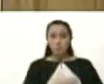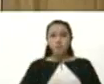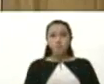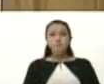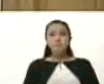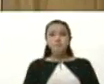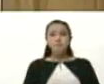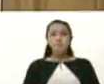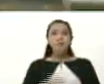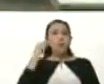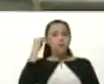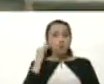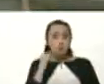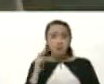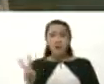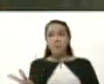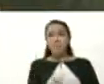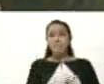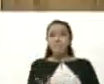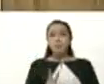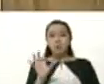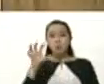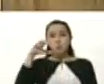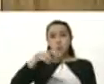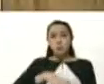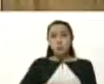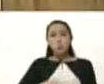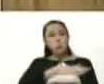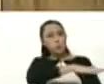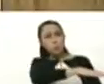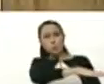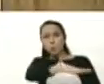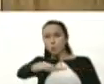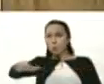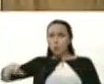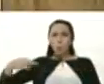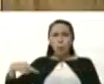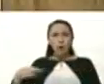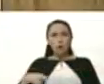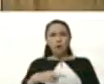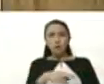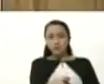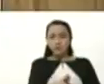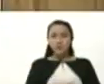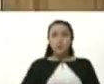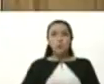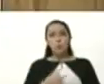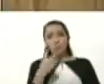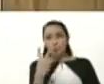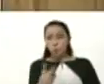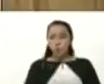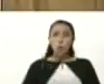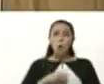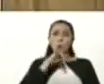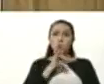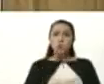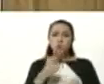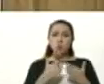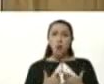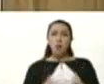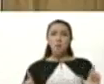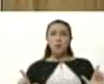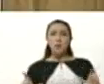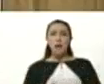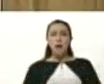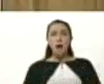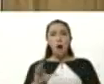Guayana venezolana, y su permanente geografía, los ríos Orinoco y Caroní, su historia libertaria,